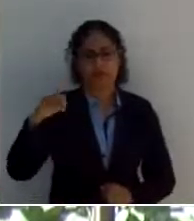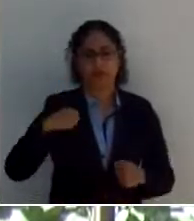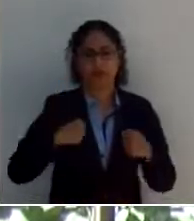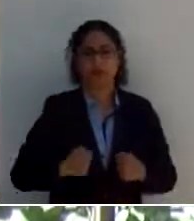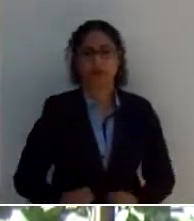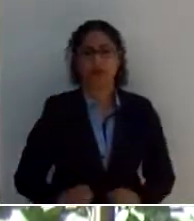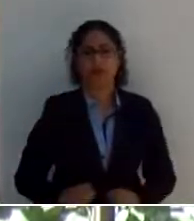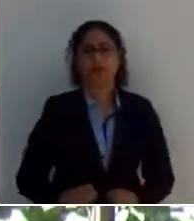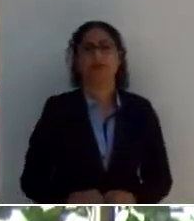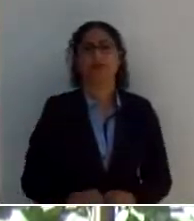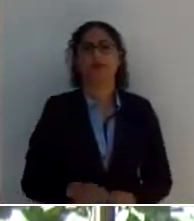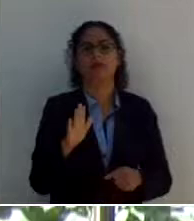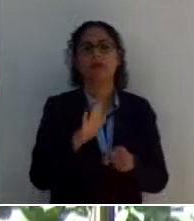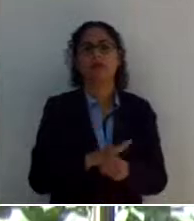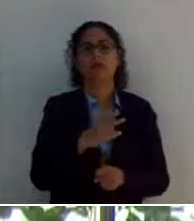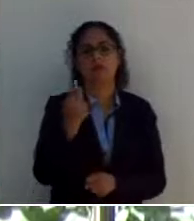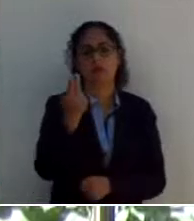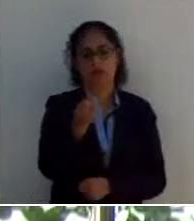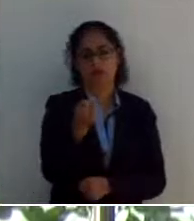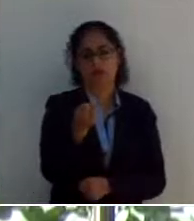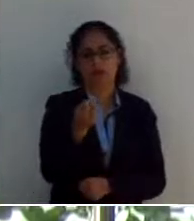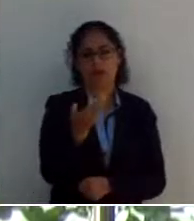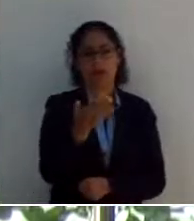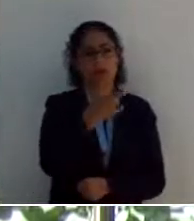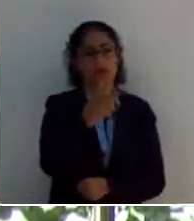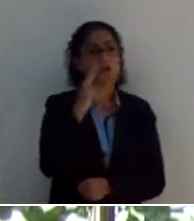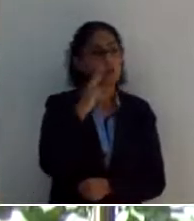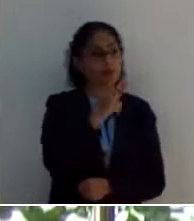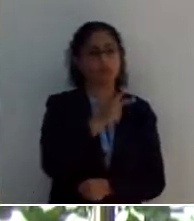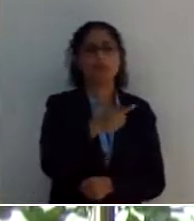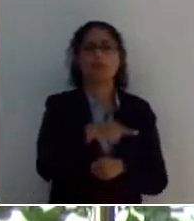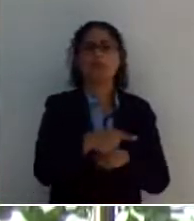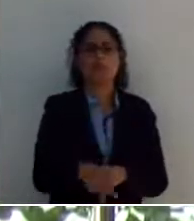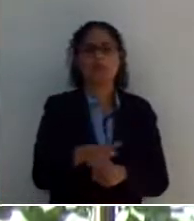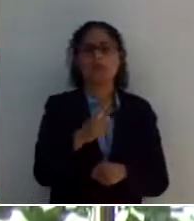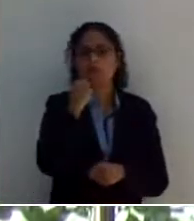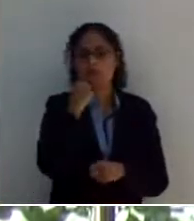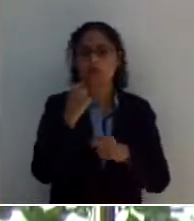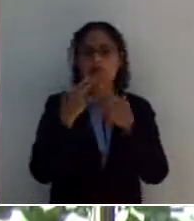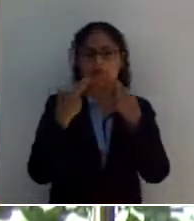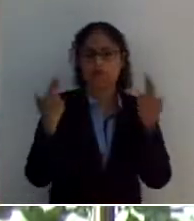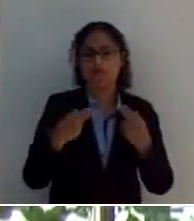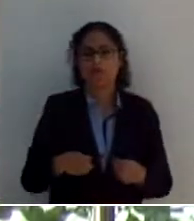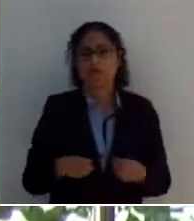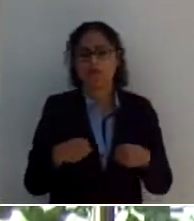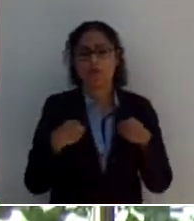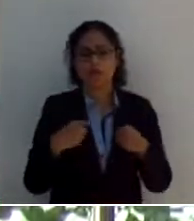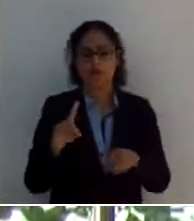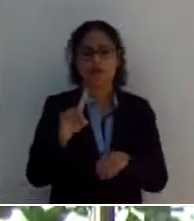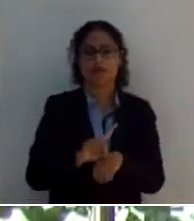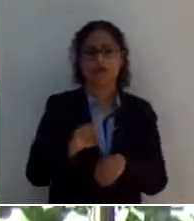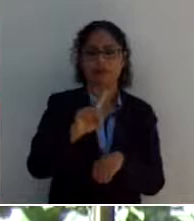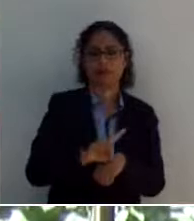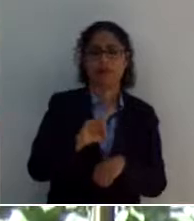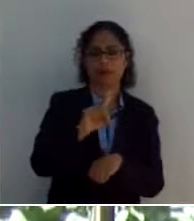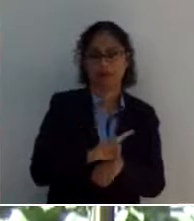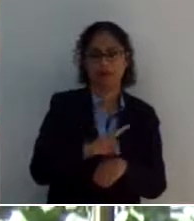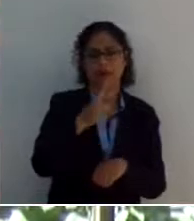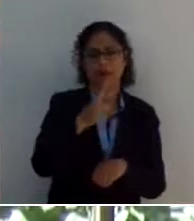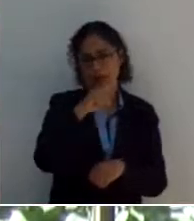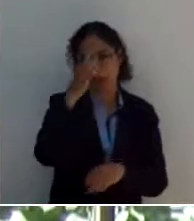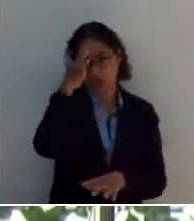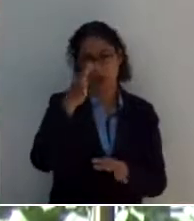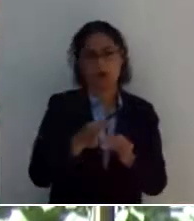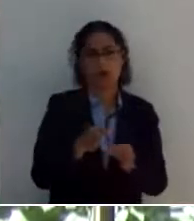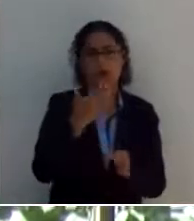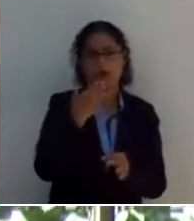porque solamente así se arriesga y se juega la vida todos los días para cumplir con